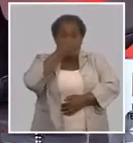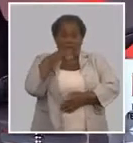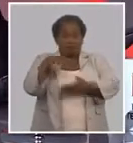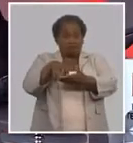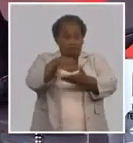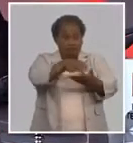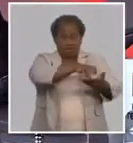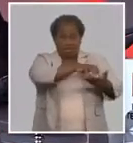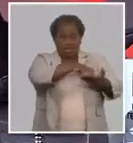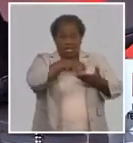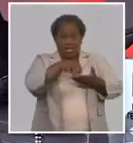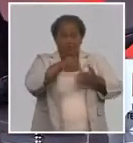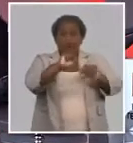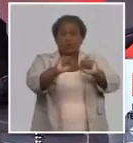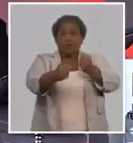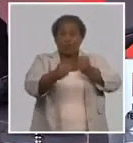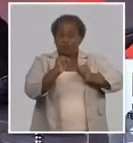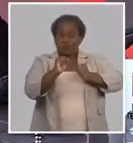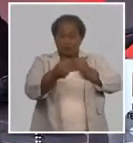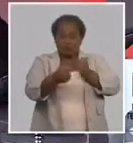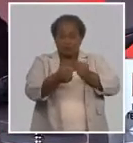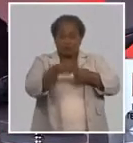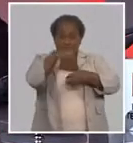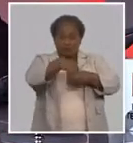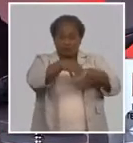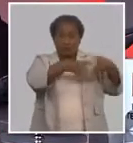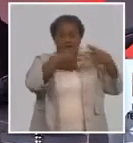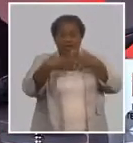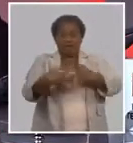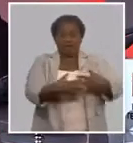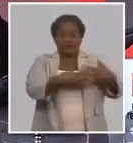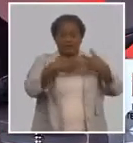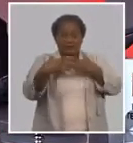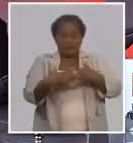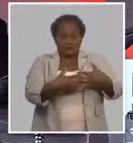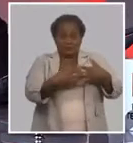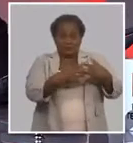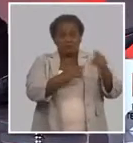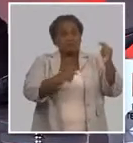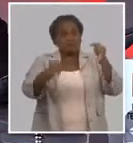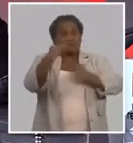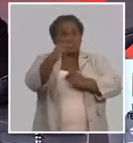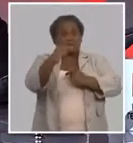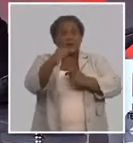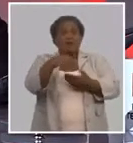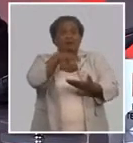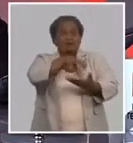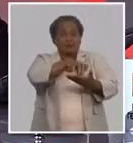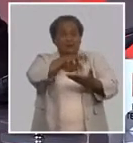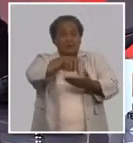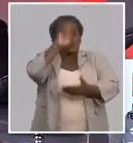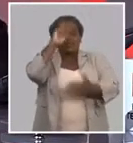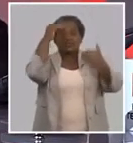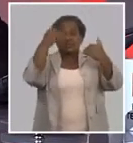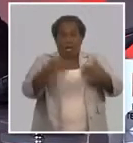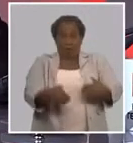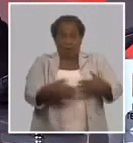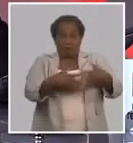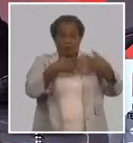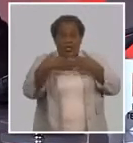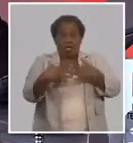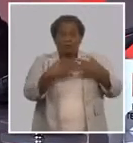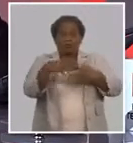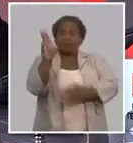de control en eeuu los principales centros de salud en ese país están